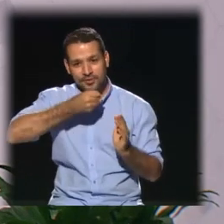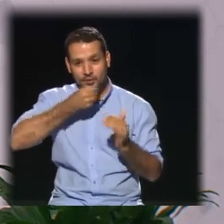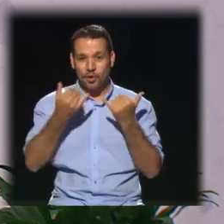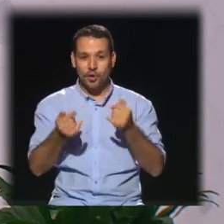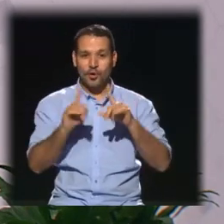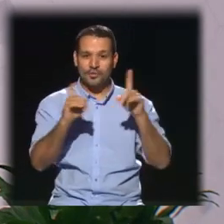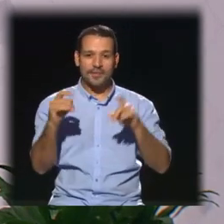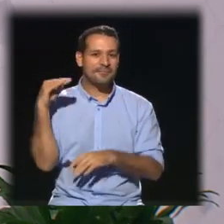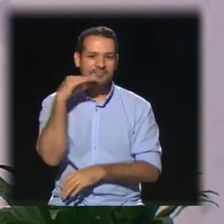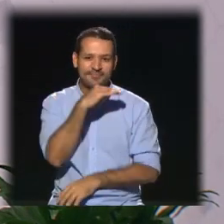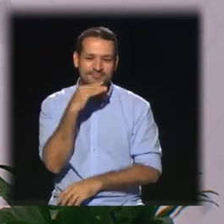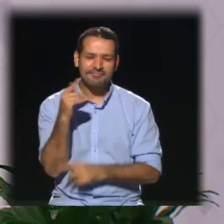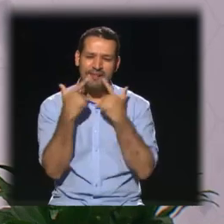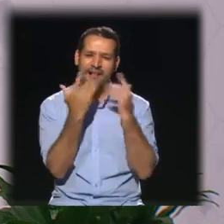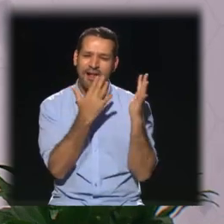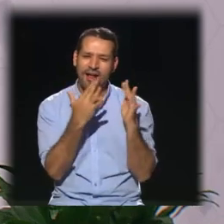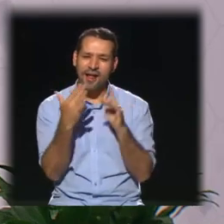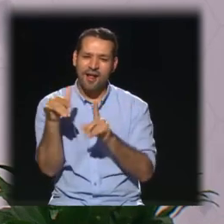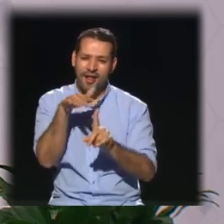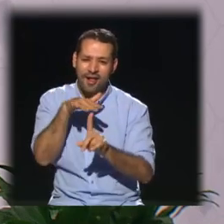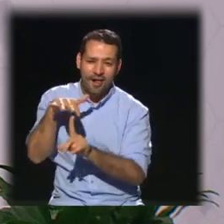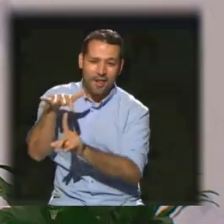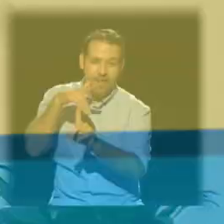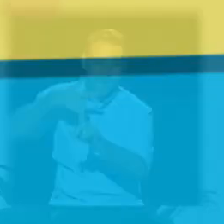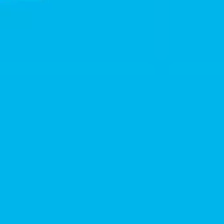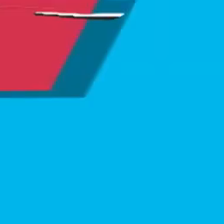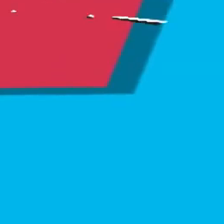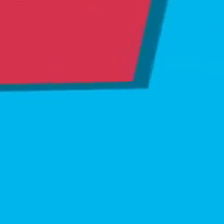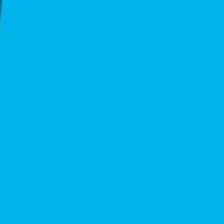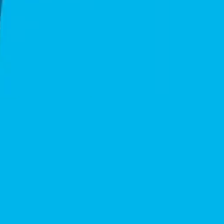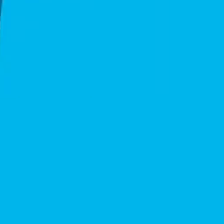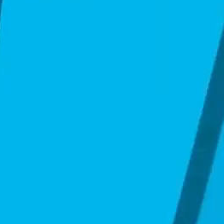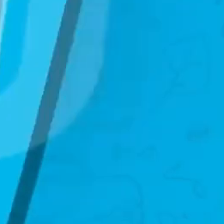el tema de las falacias argumentativas. Veamos.